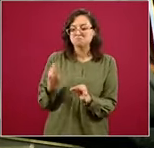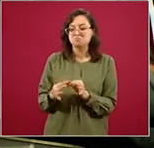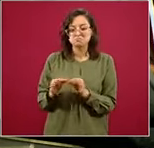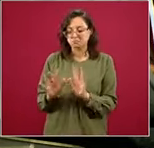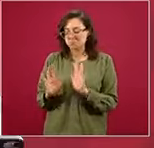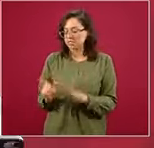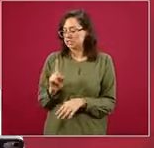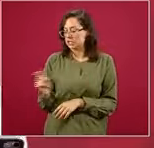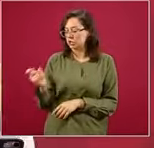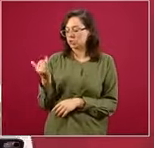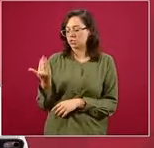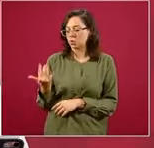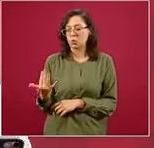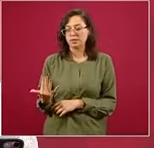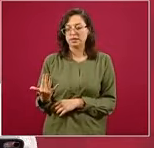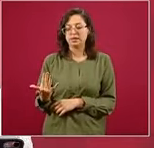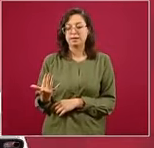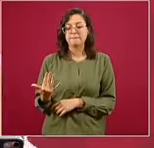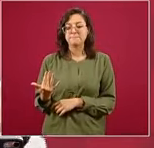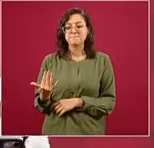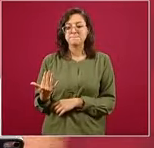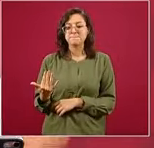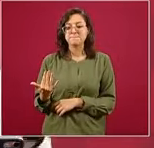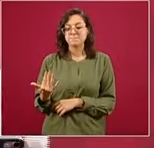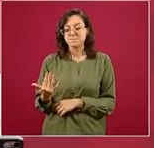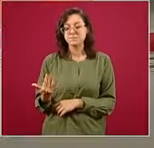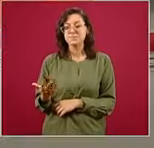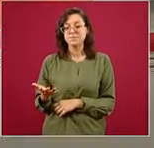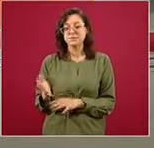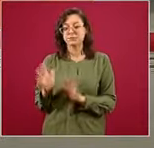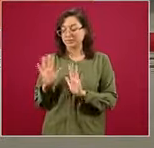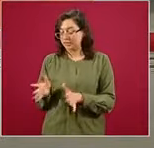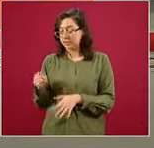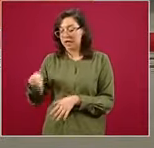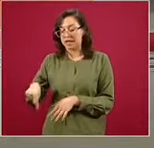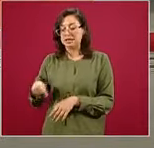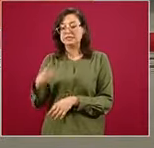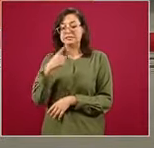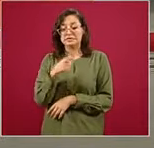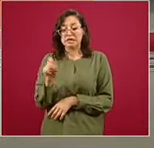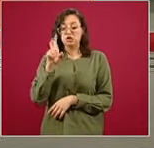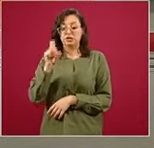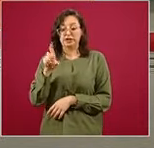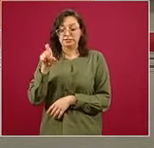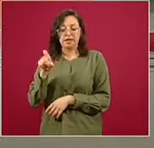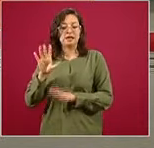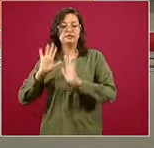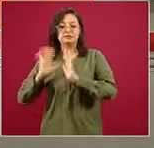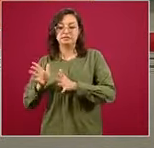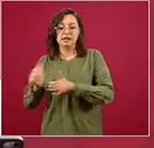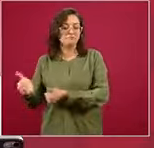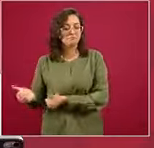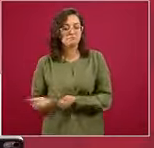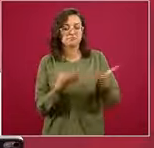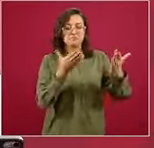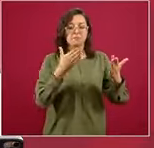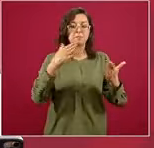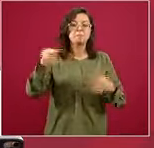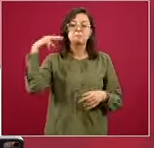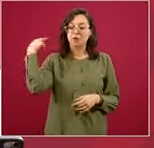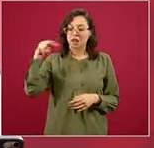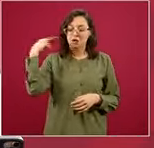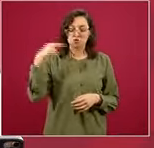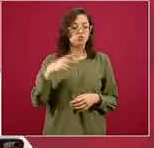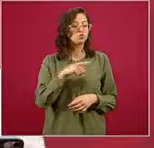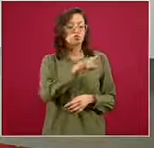primeros, 150, de ellos ya se fueron, 130 están en Veracruz, en uso